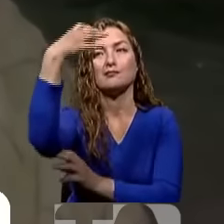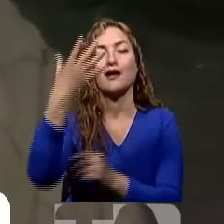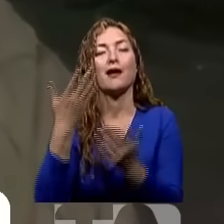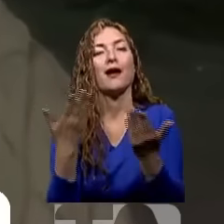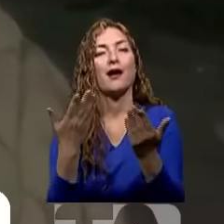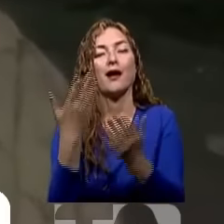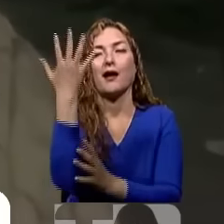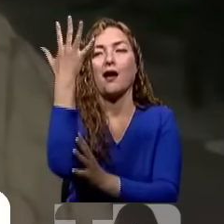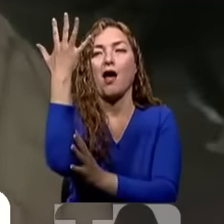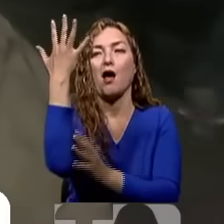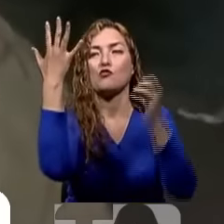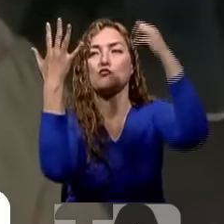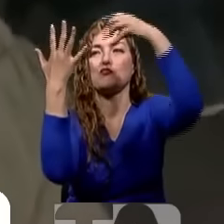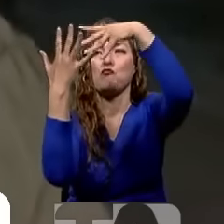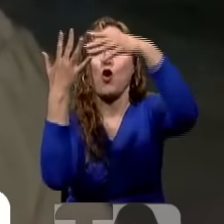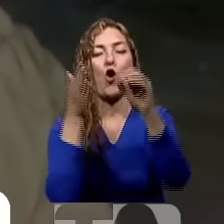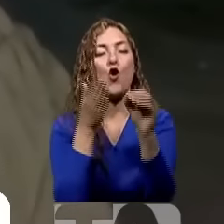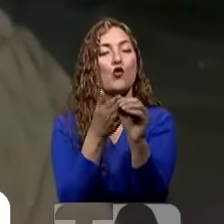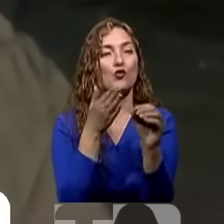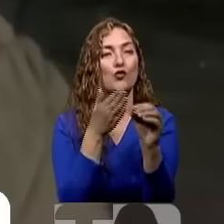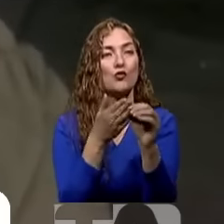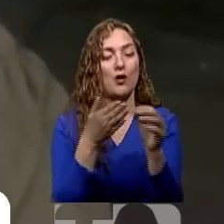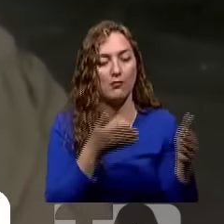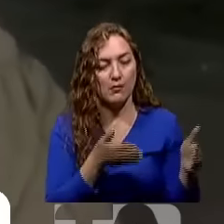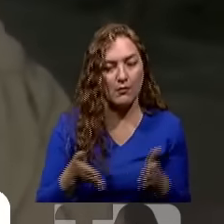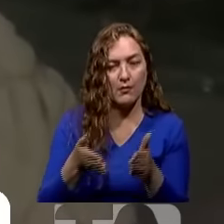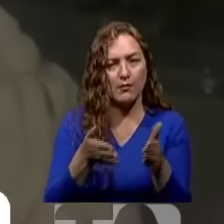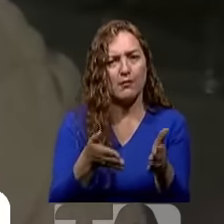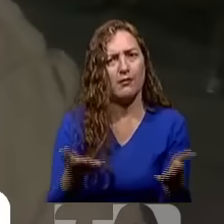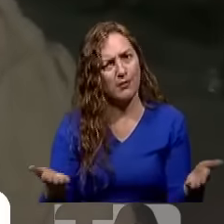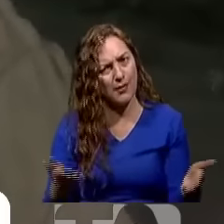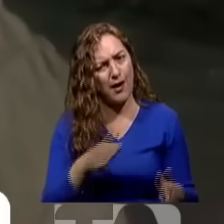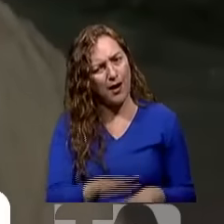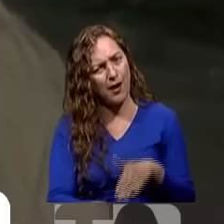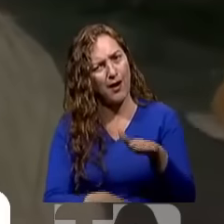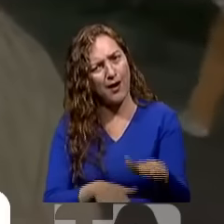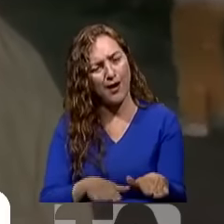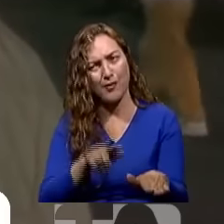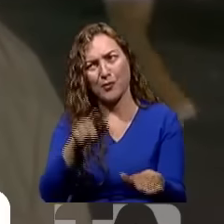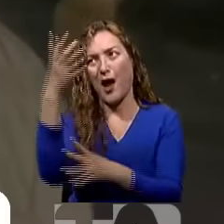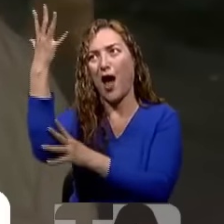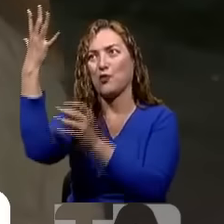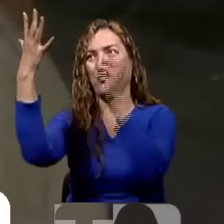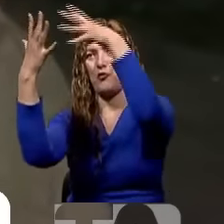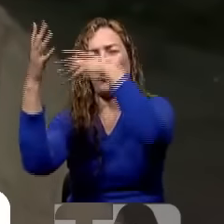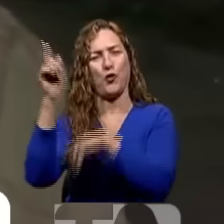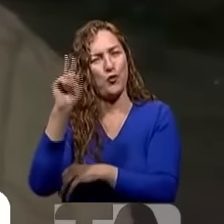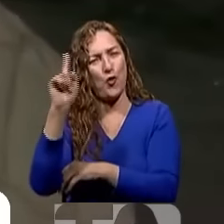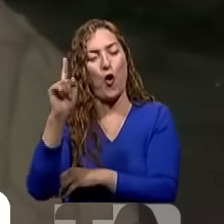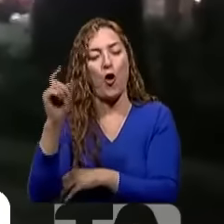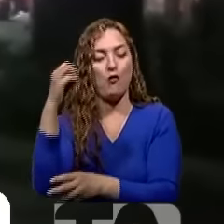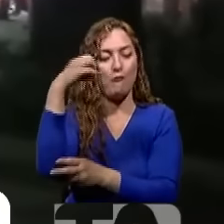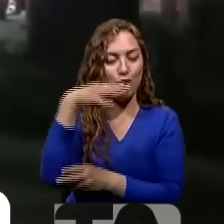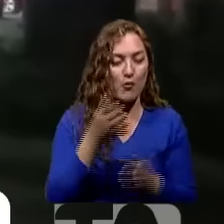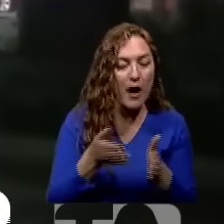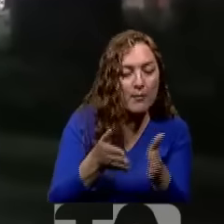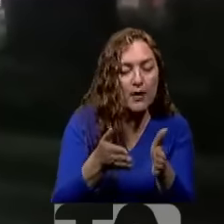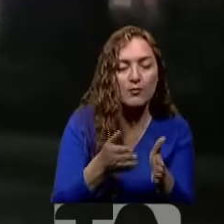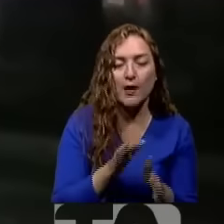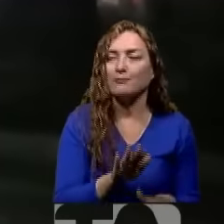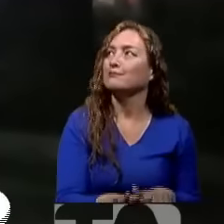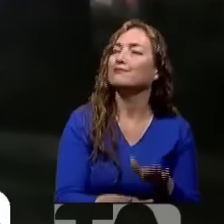árboles. ¿Cuál es el objetivo en un parque? Iluminar las vías por donde circula el peatón para proporcionar ese confort y seguridad. Es por